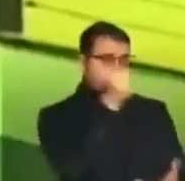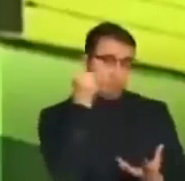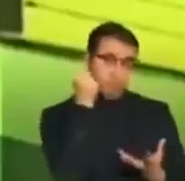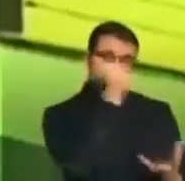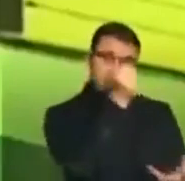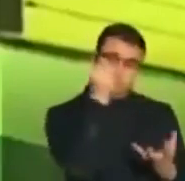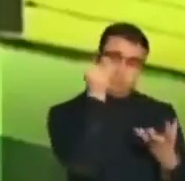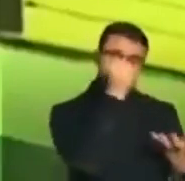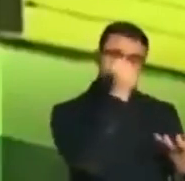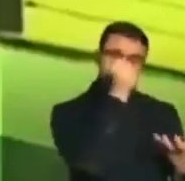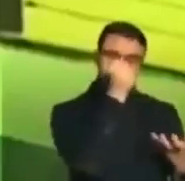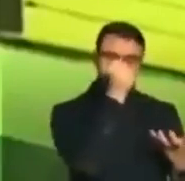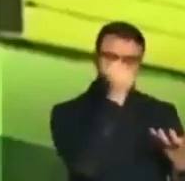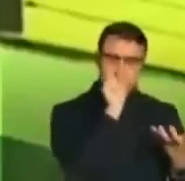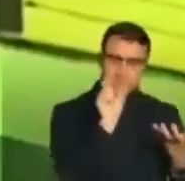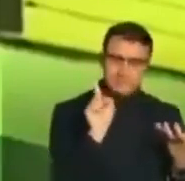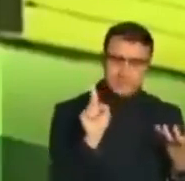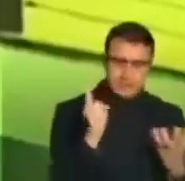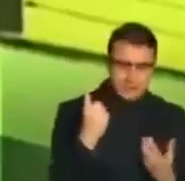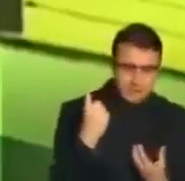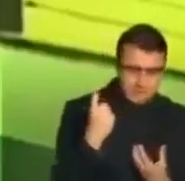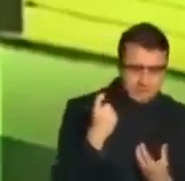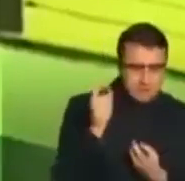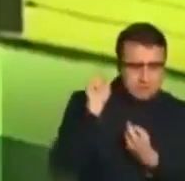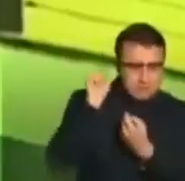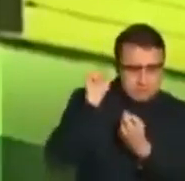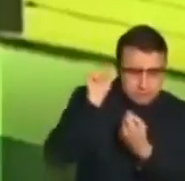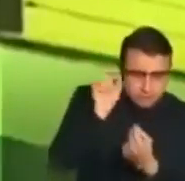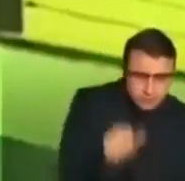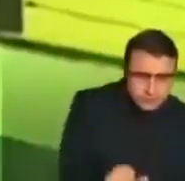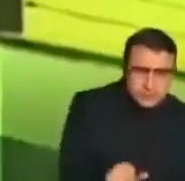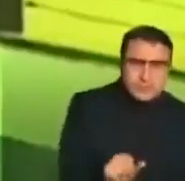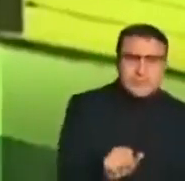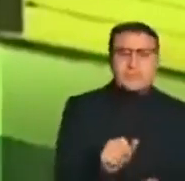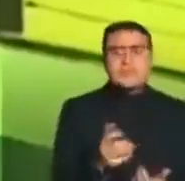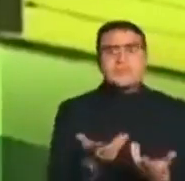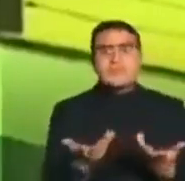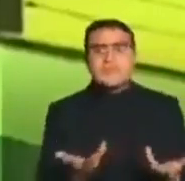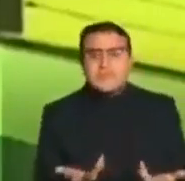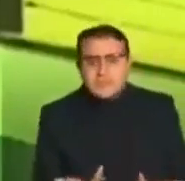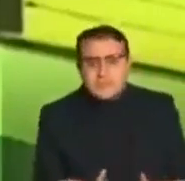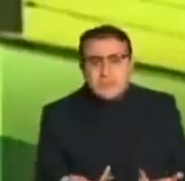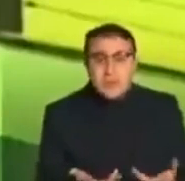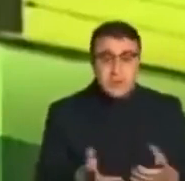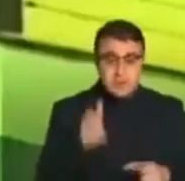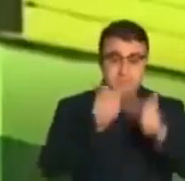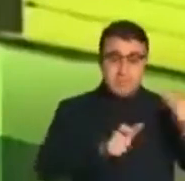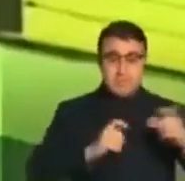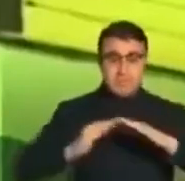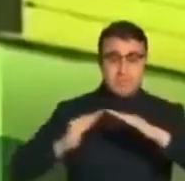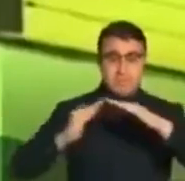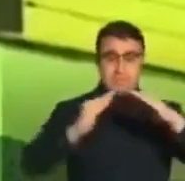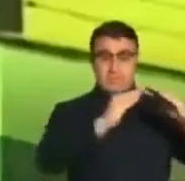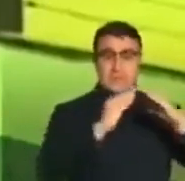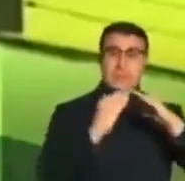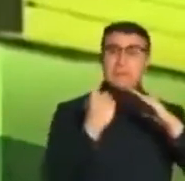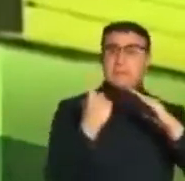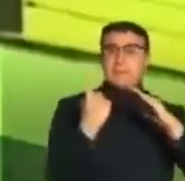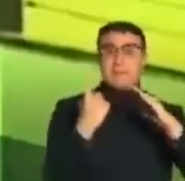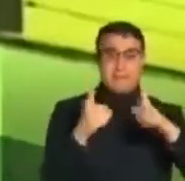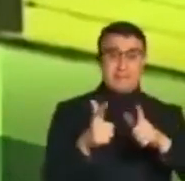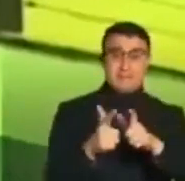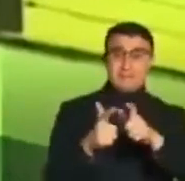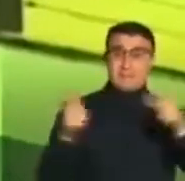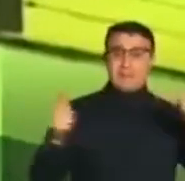había quedado un vacío. Y es que la mayor parte del déficit de vivienda en Colombia no tiene que ver con